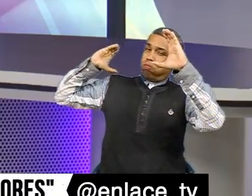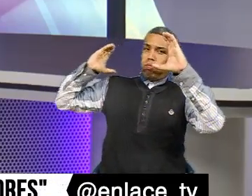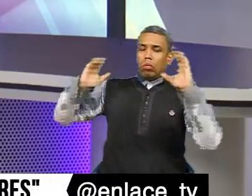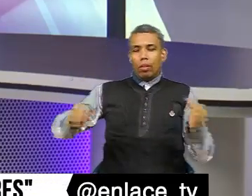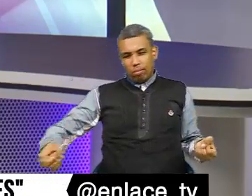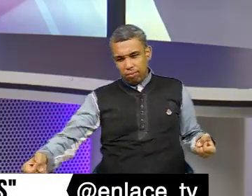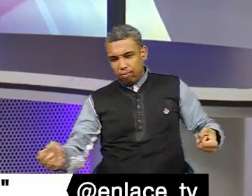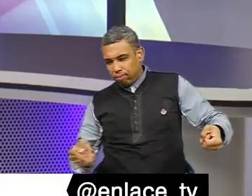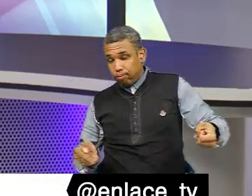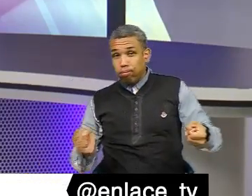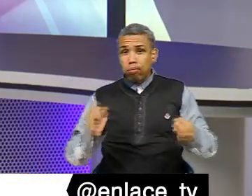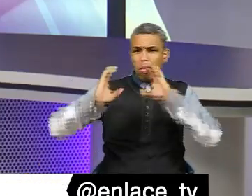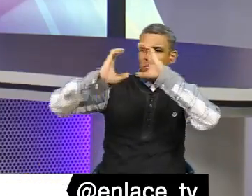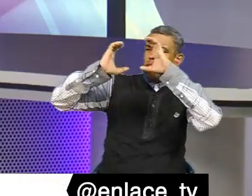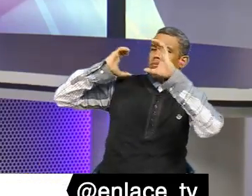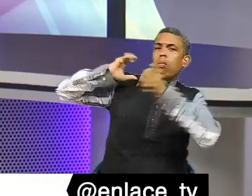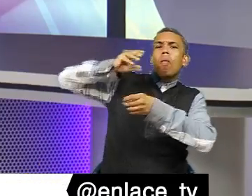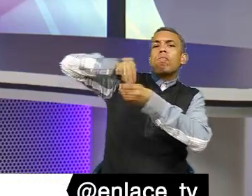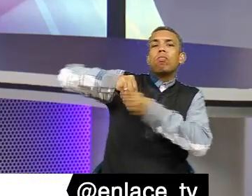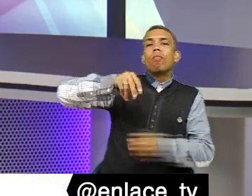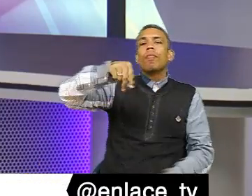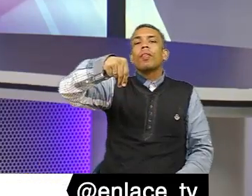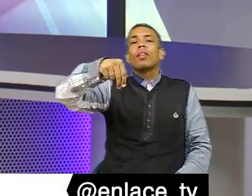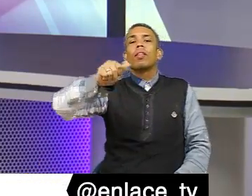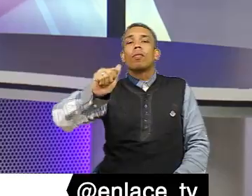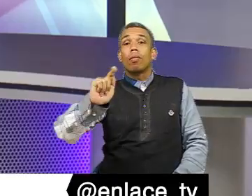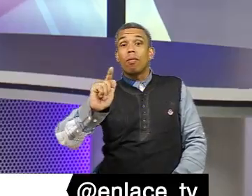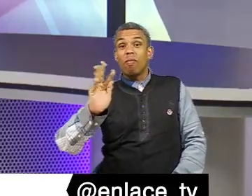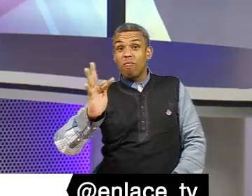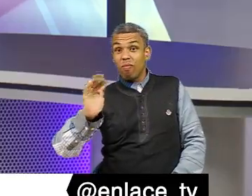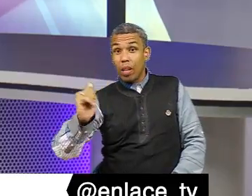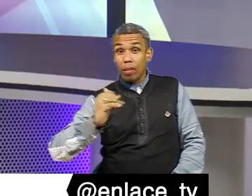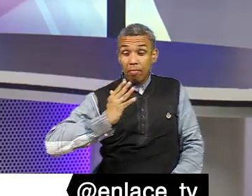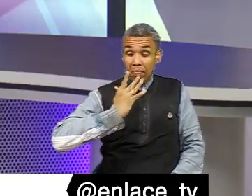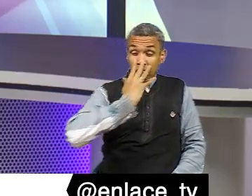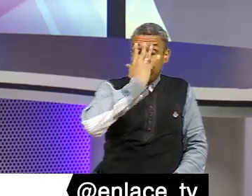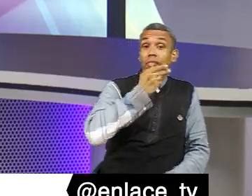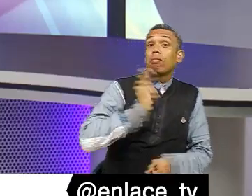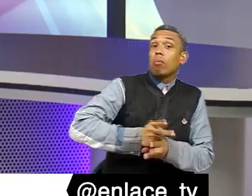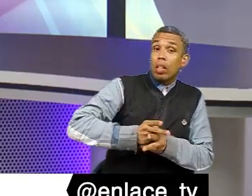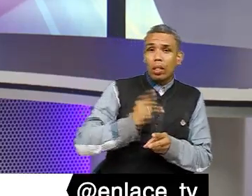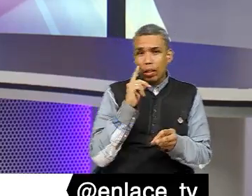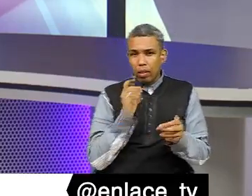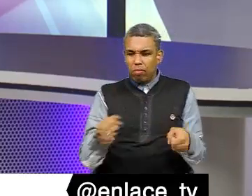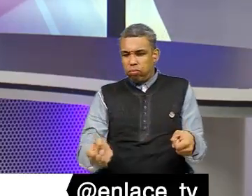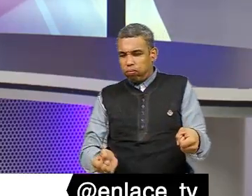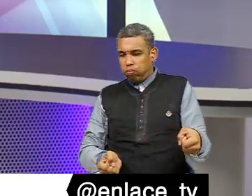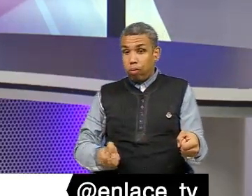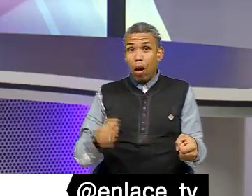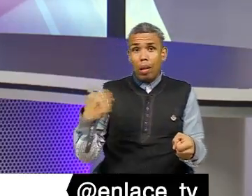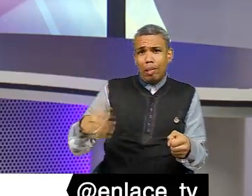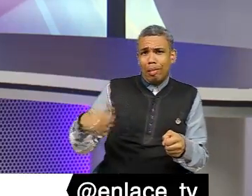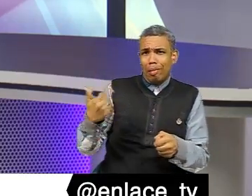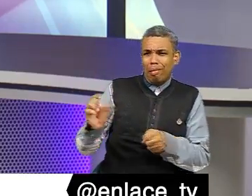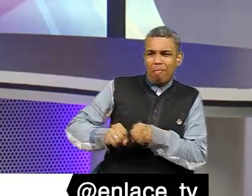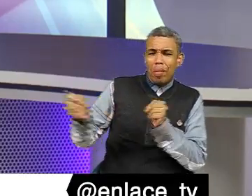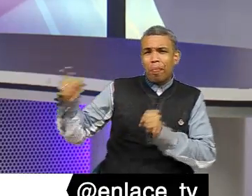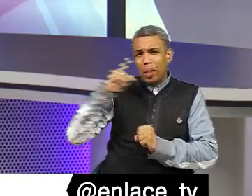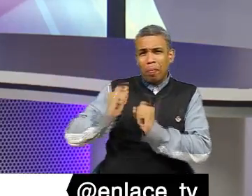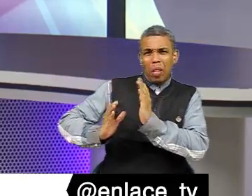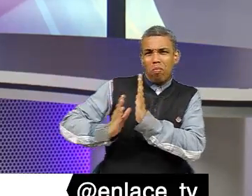provocó una emergencia en el nororiente de la ciudad. Por fortuna, los bomberos voluntarios actuaron de forma oportuna, evitando hechos que